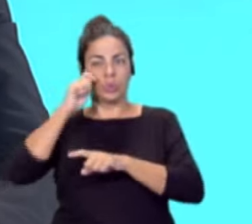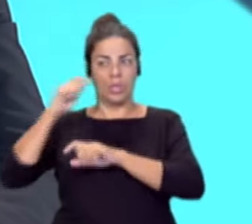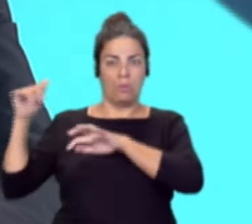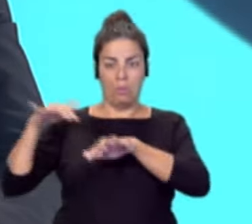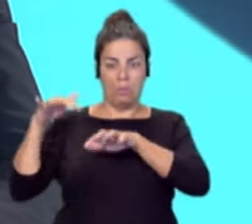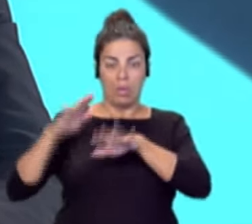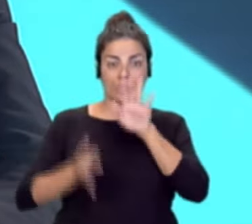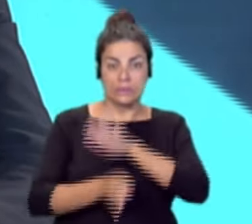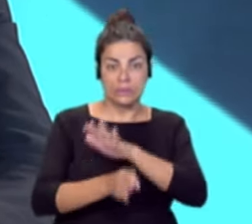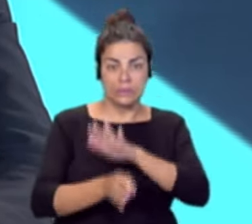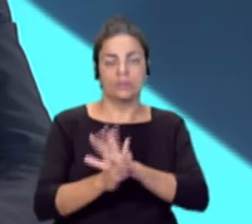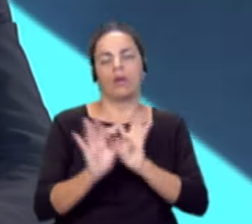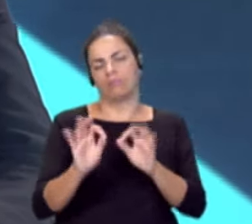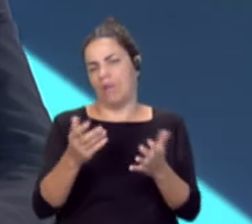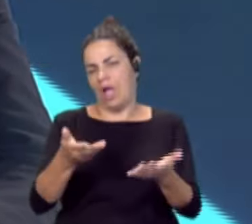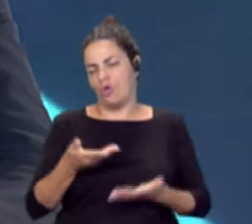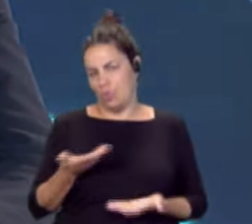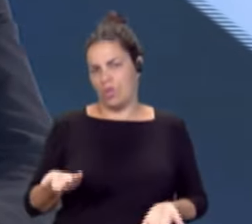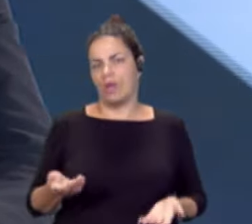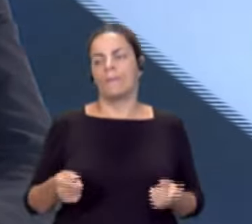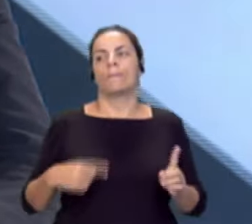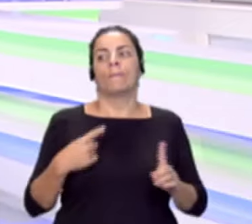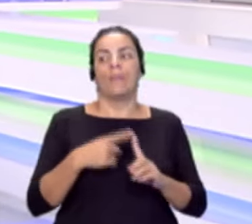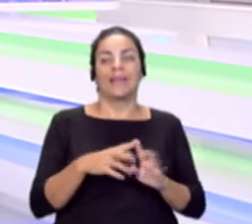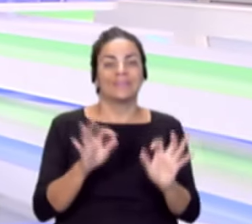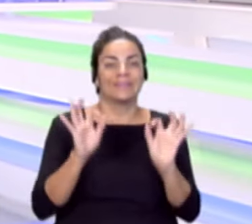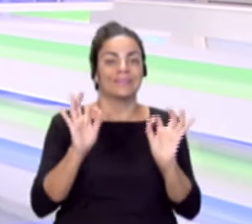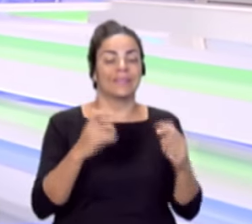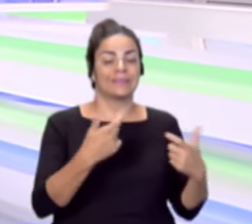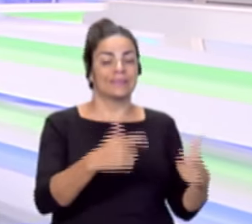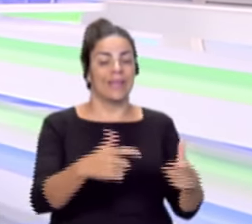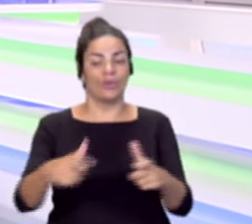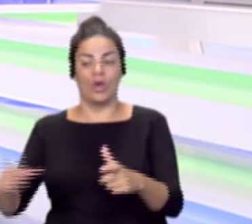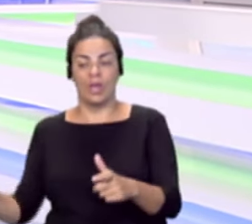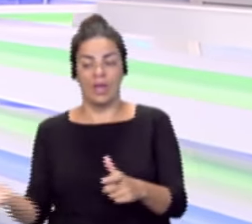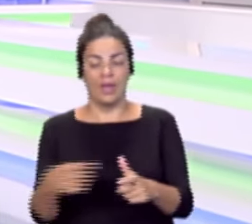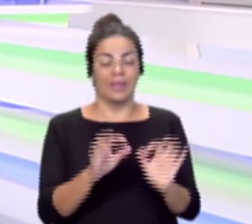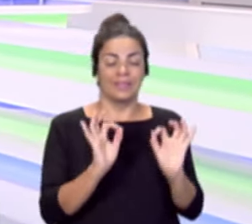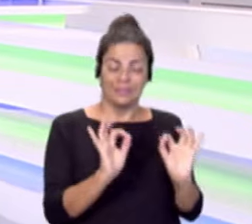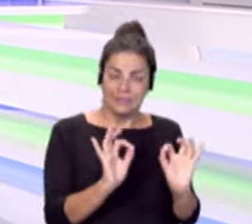ayuda muchísimo y han sido concretamente dentro de los sectores el sector